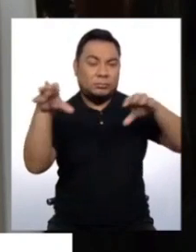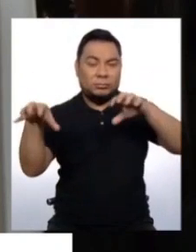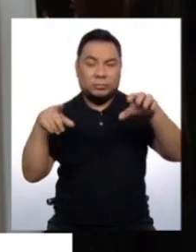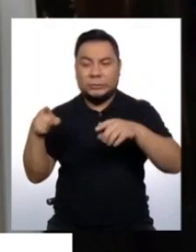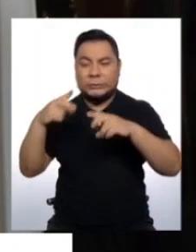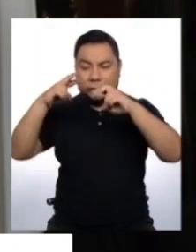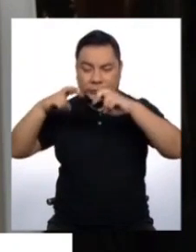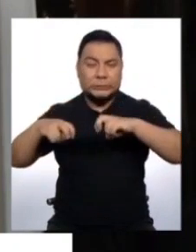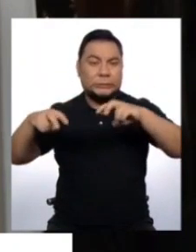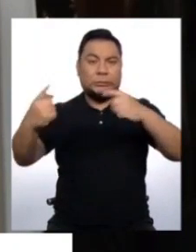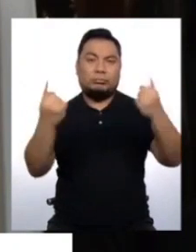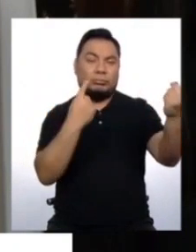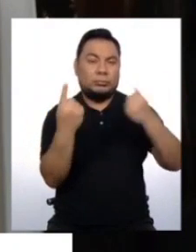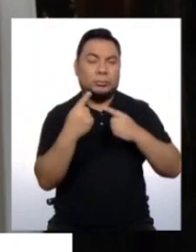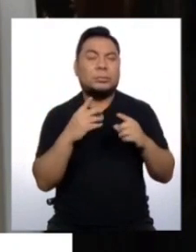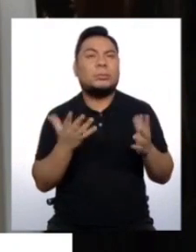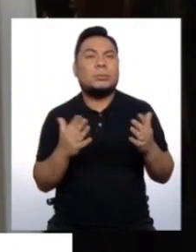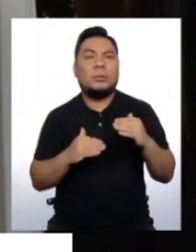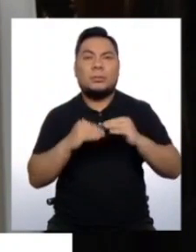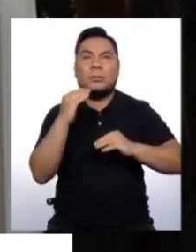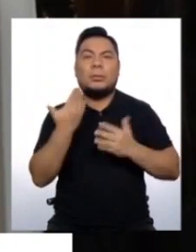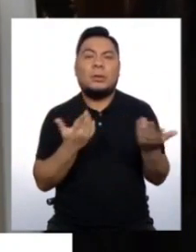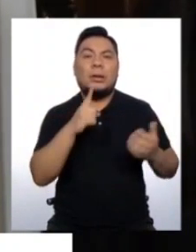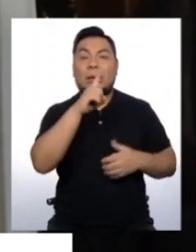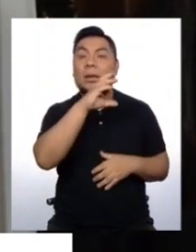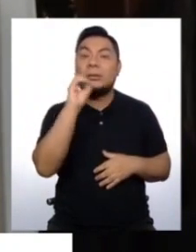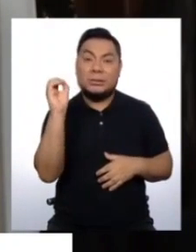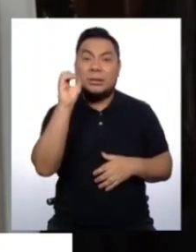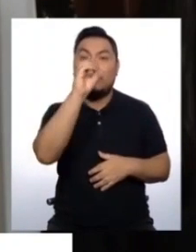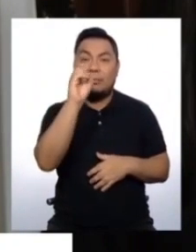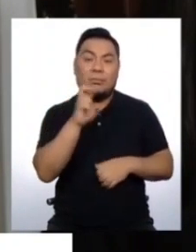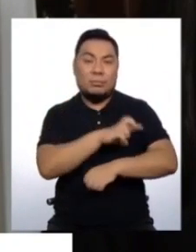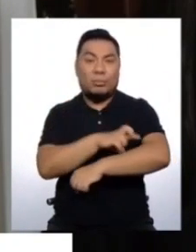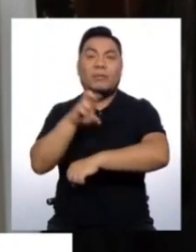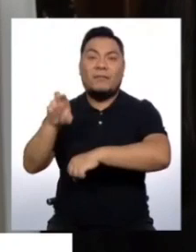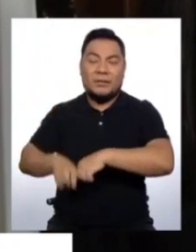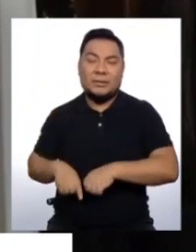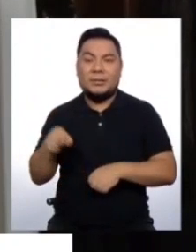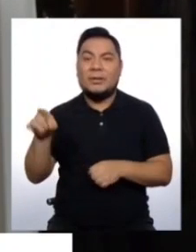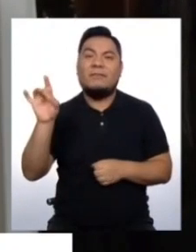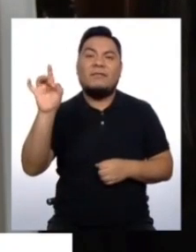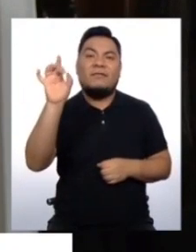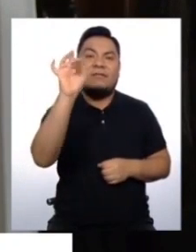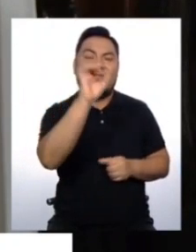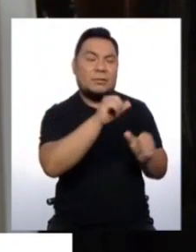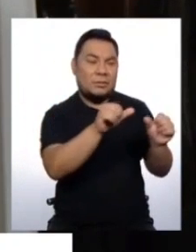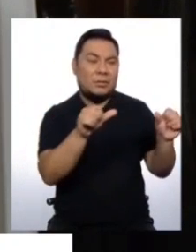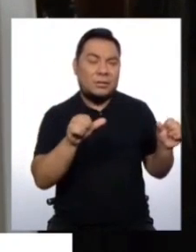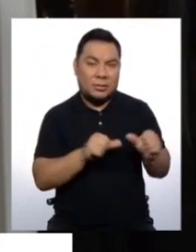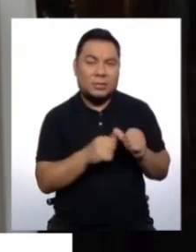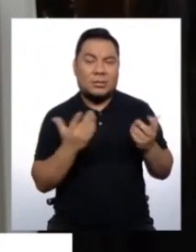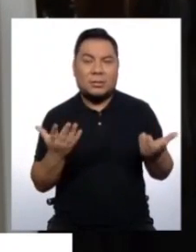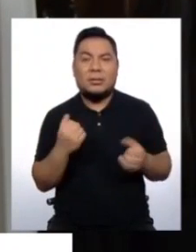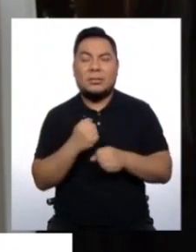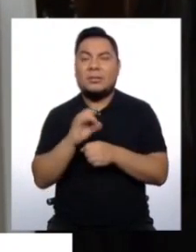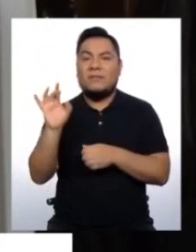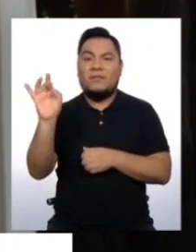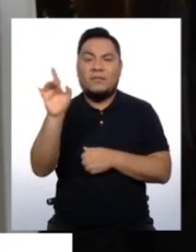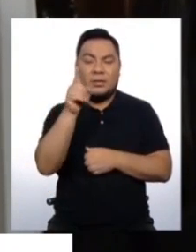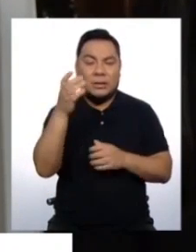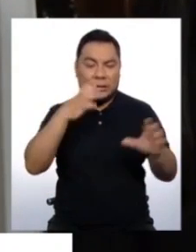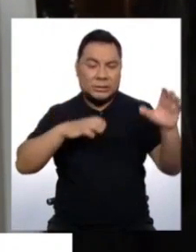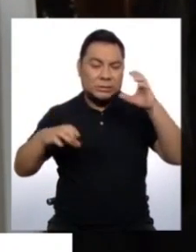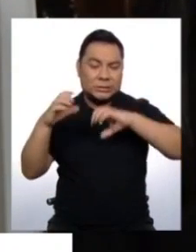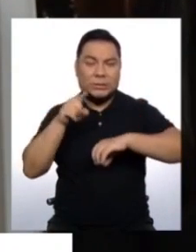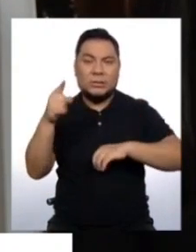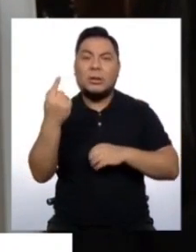conjunto que supera el 100 personas, 100 profesionales de las distintas áreas y disciplinas de las ciencias que